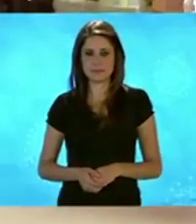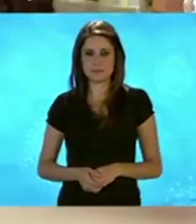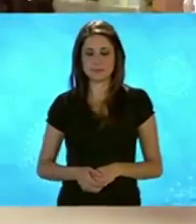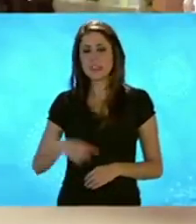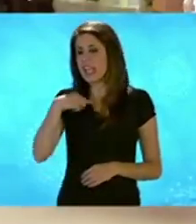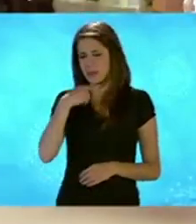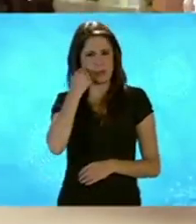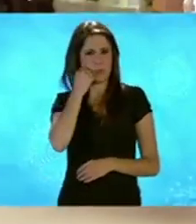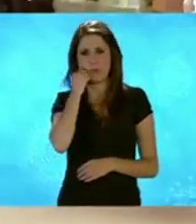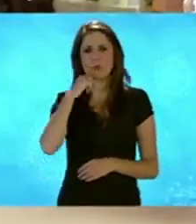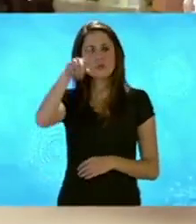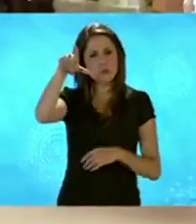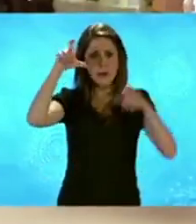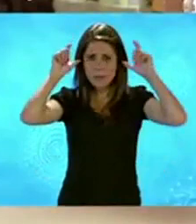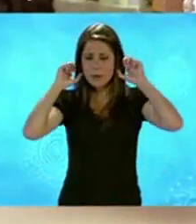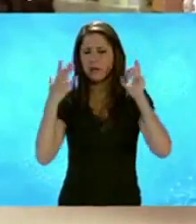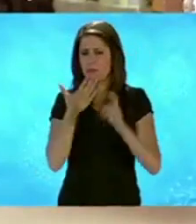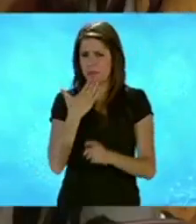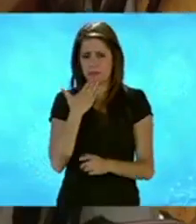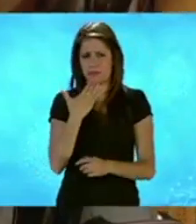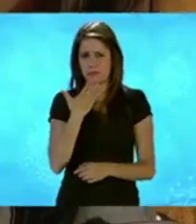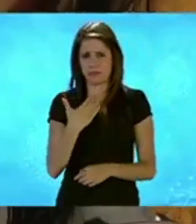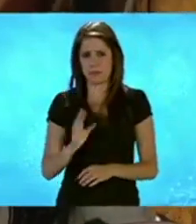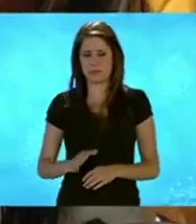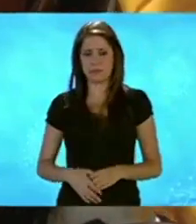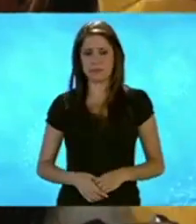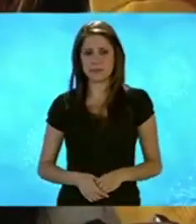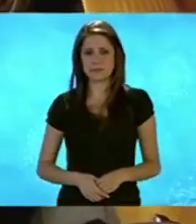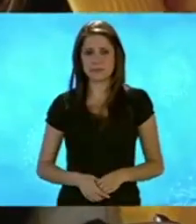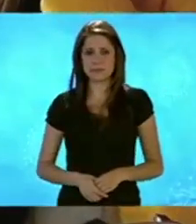A mí no me importa que uses aparatos.